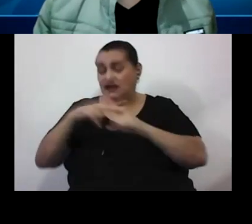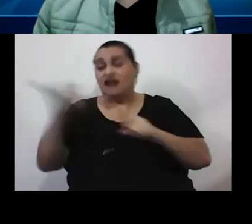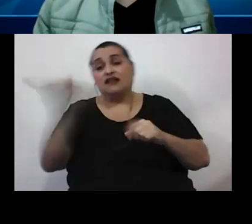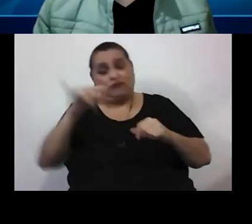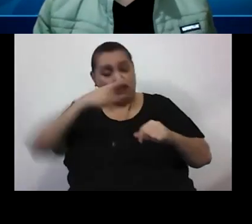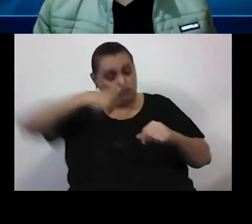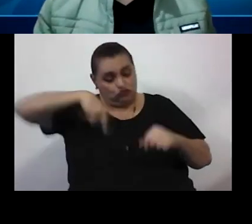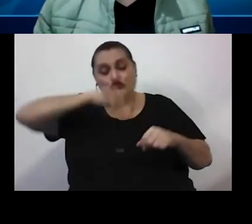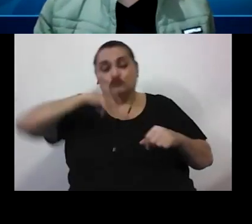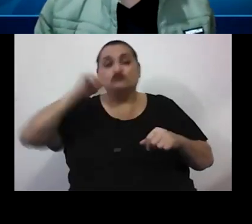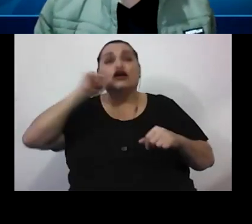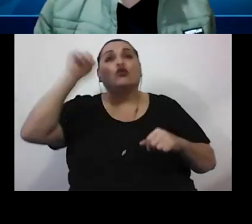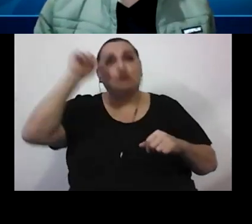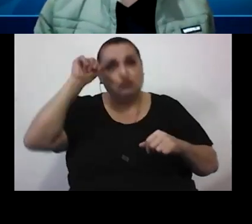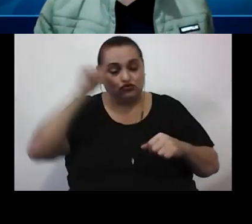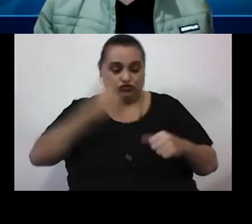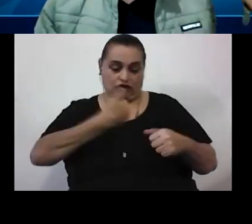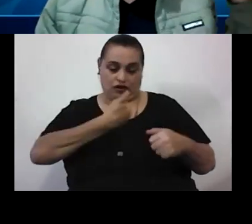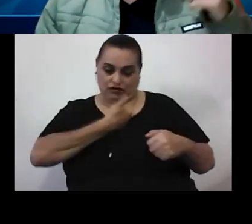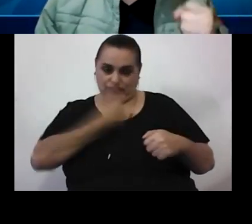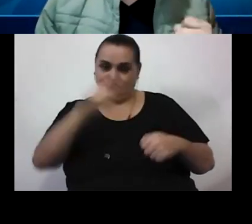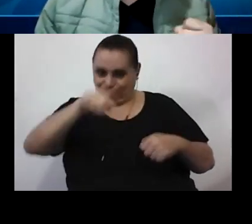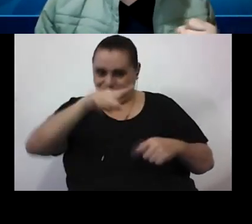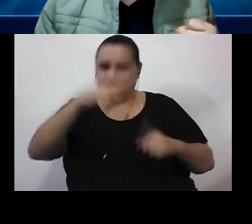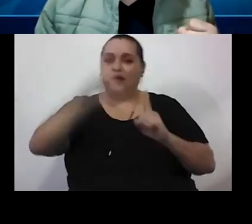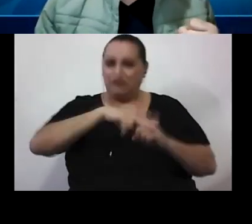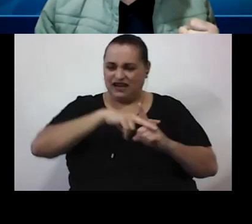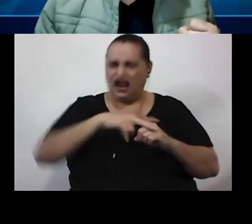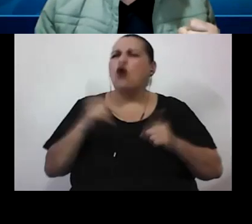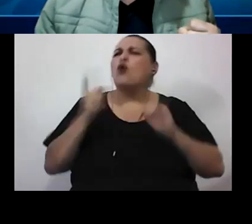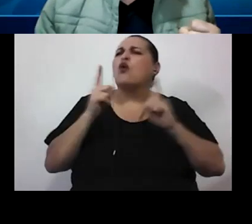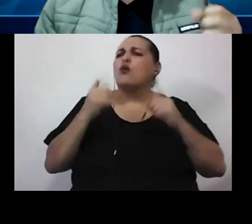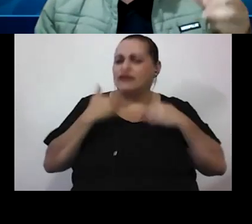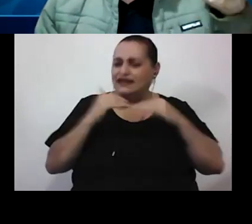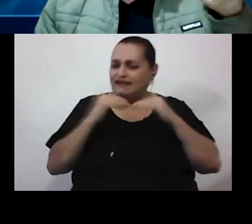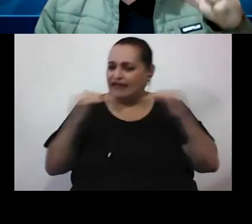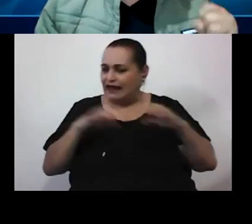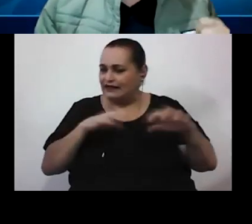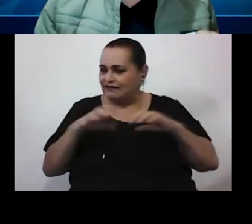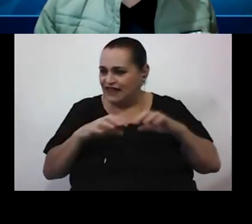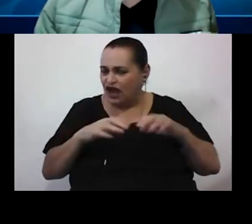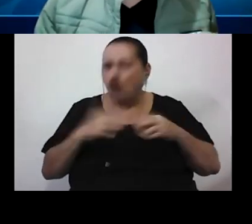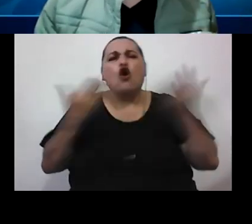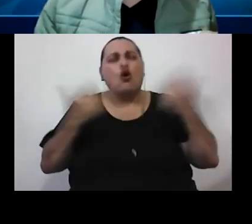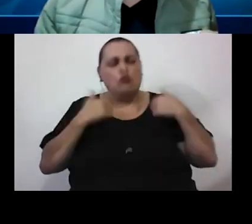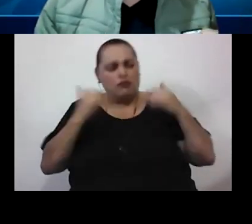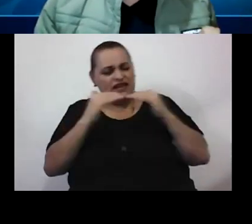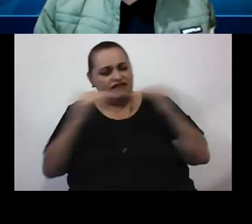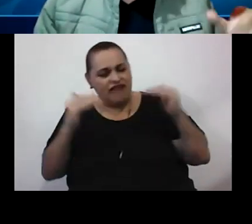los adultos tenemos que autoaplicarnos esto. ¿Cómo es mi nivel de actividad? ¿Cómo es mi nivel de